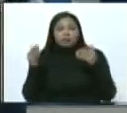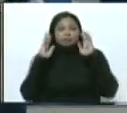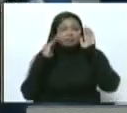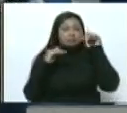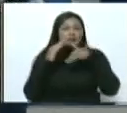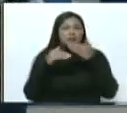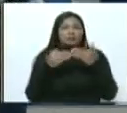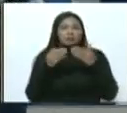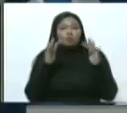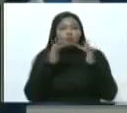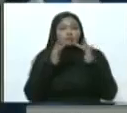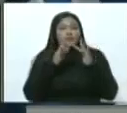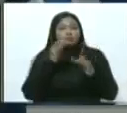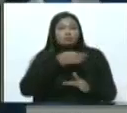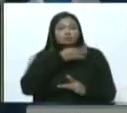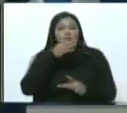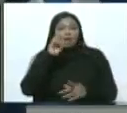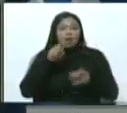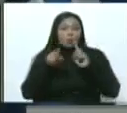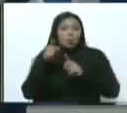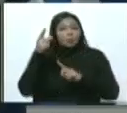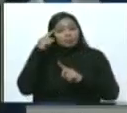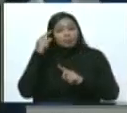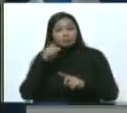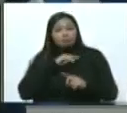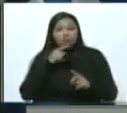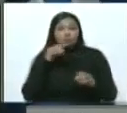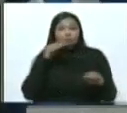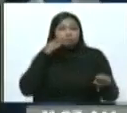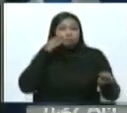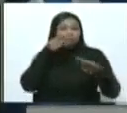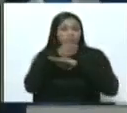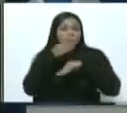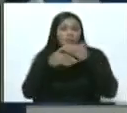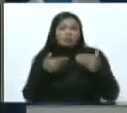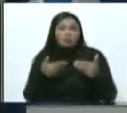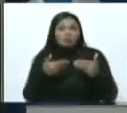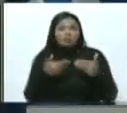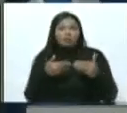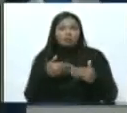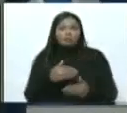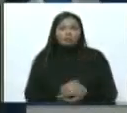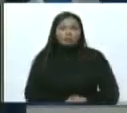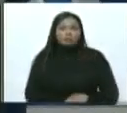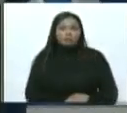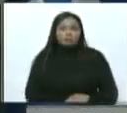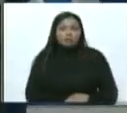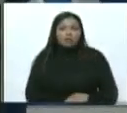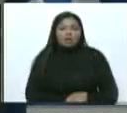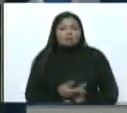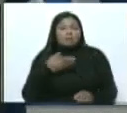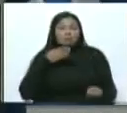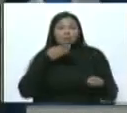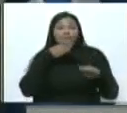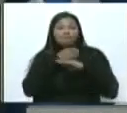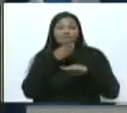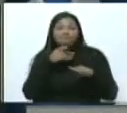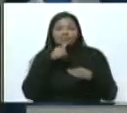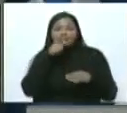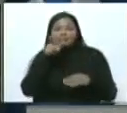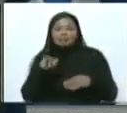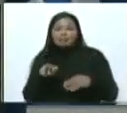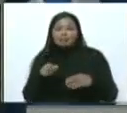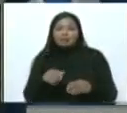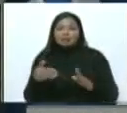publicamos en nuestras redes hace unos días, que vamos frontalmente también contra, vamos directamente